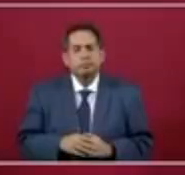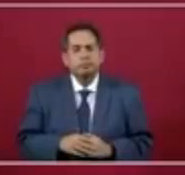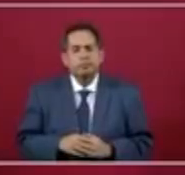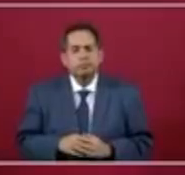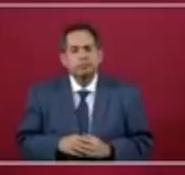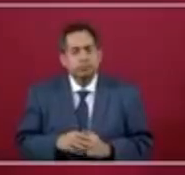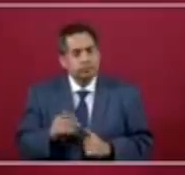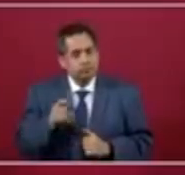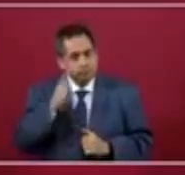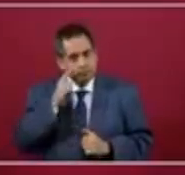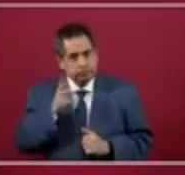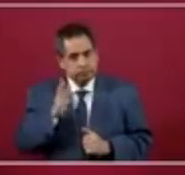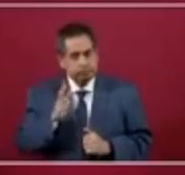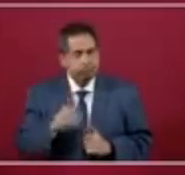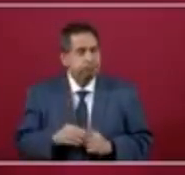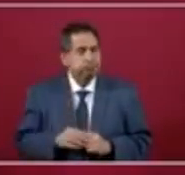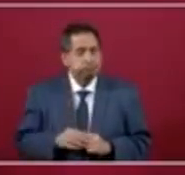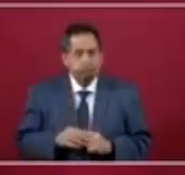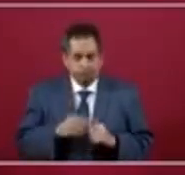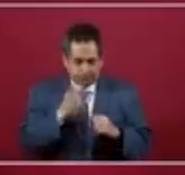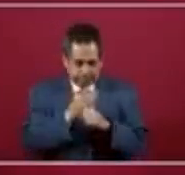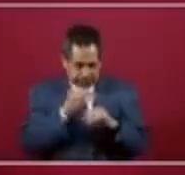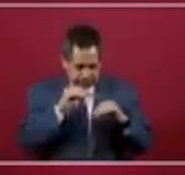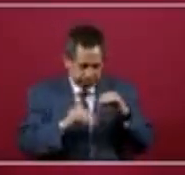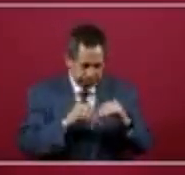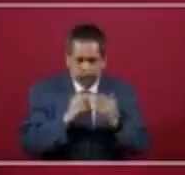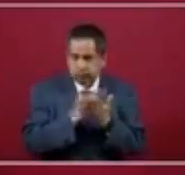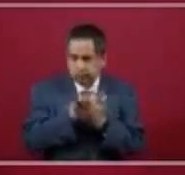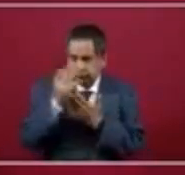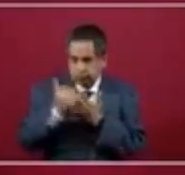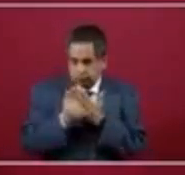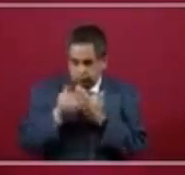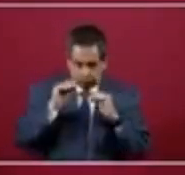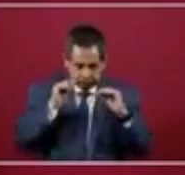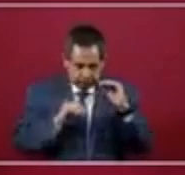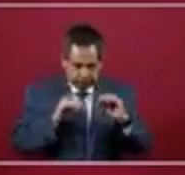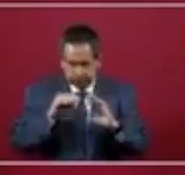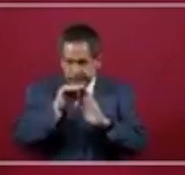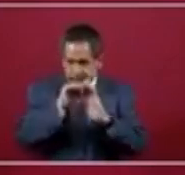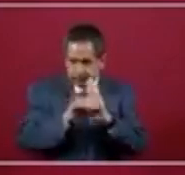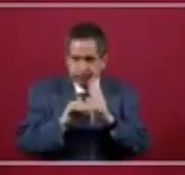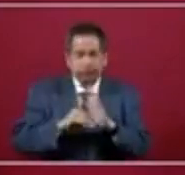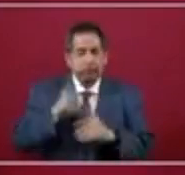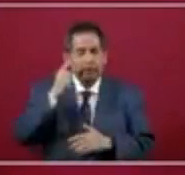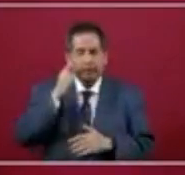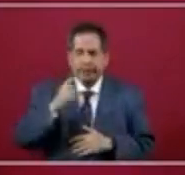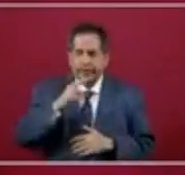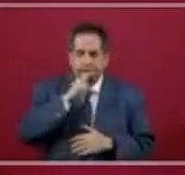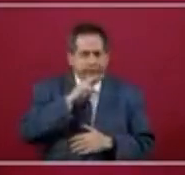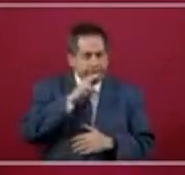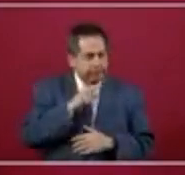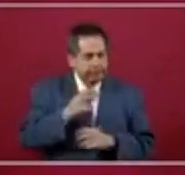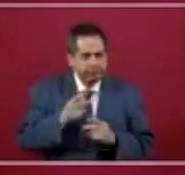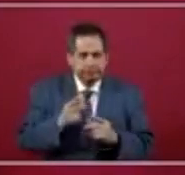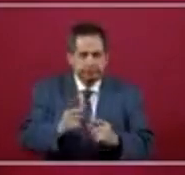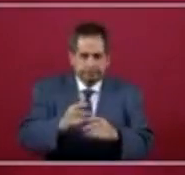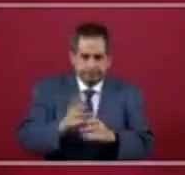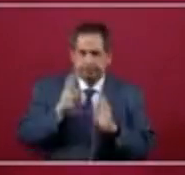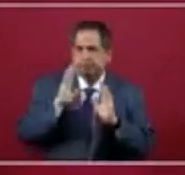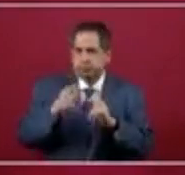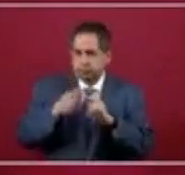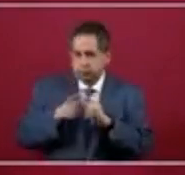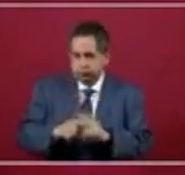estamos ya construyendo este proyecto para que se haga lo más antes posible. De hecho, ya